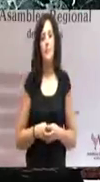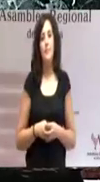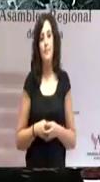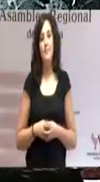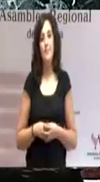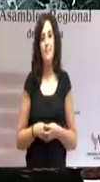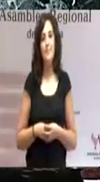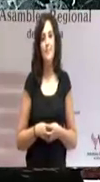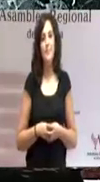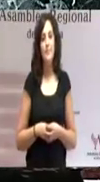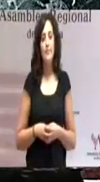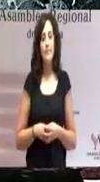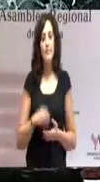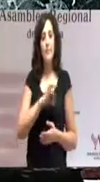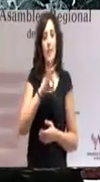Señor Tobar,